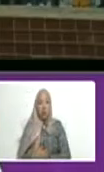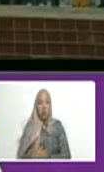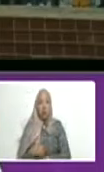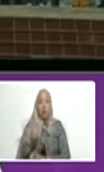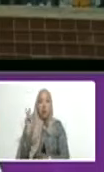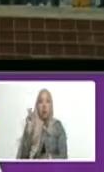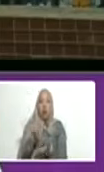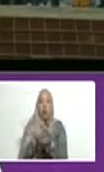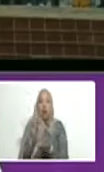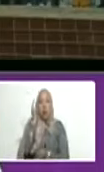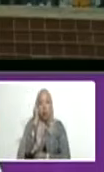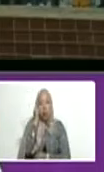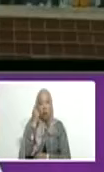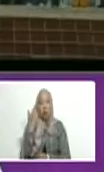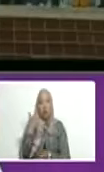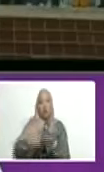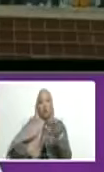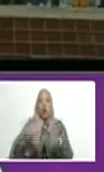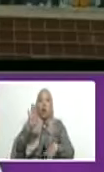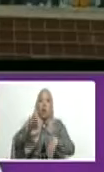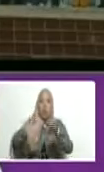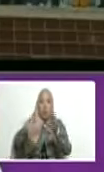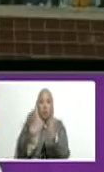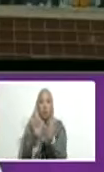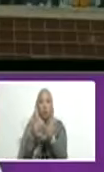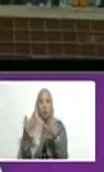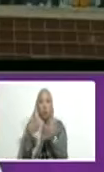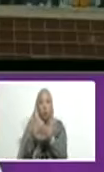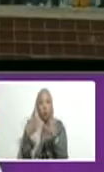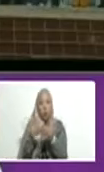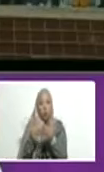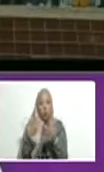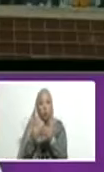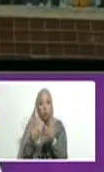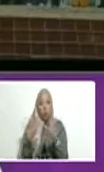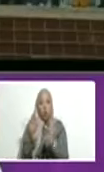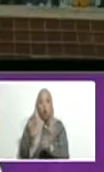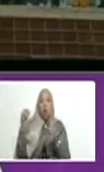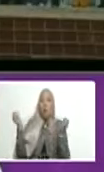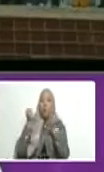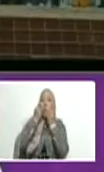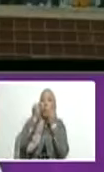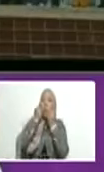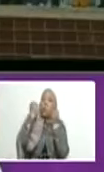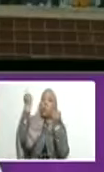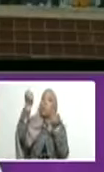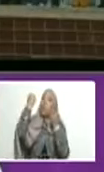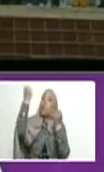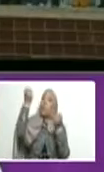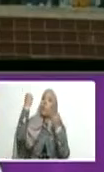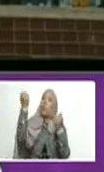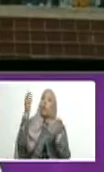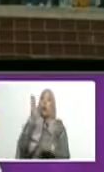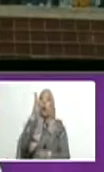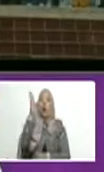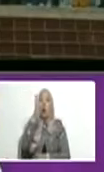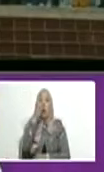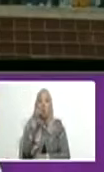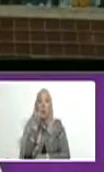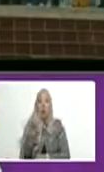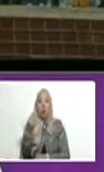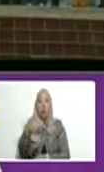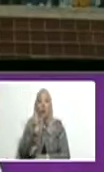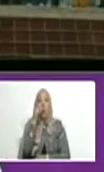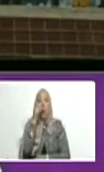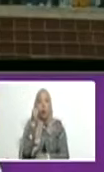Él dice, le entregaron 15 mil dólares para unas marchas y unas protestas violentas en Barinas a no sé quién. Y